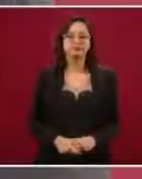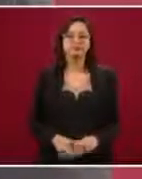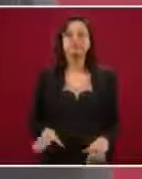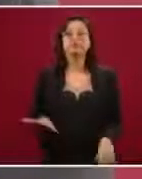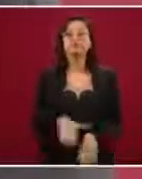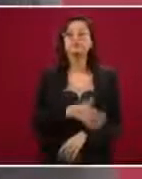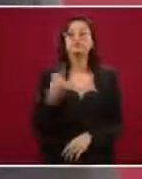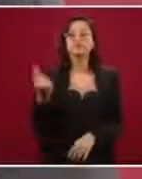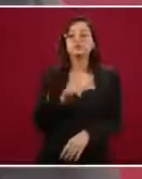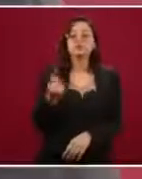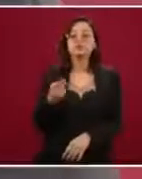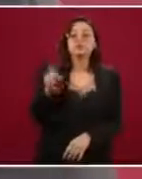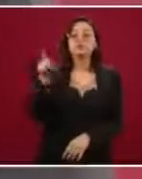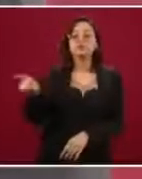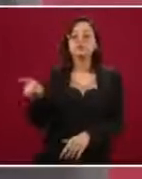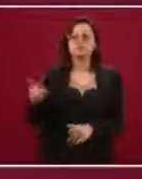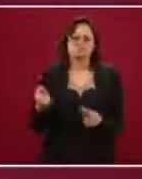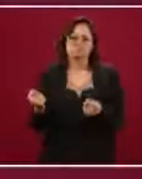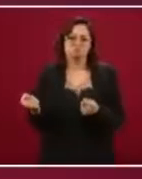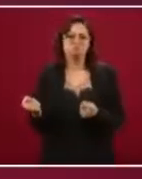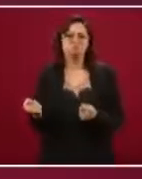porque se atrevió a entrevistarme